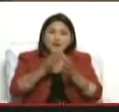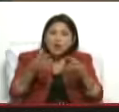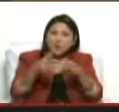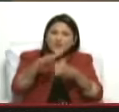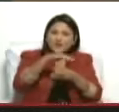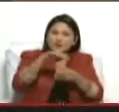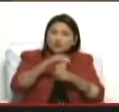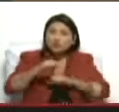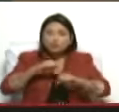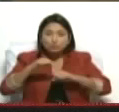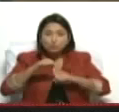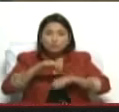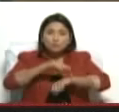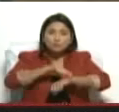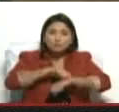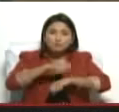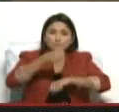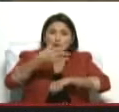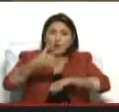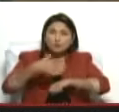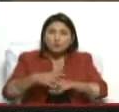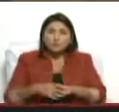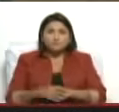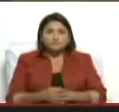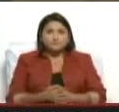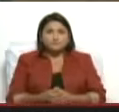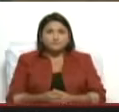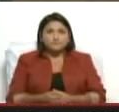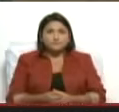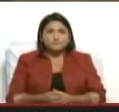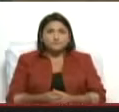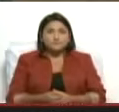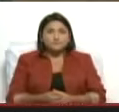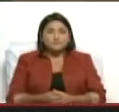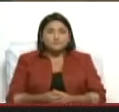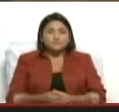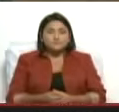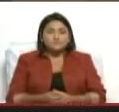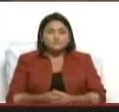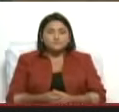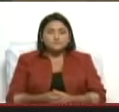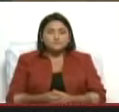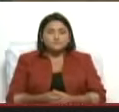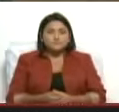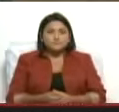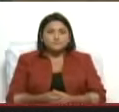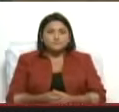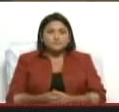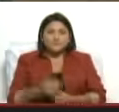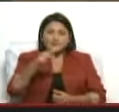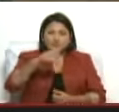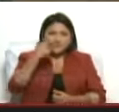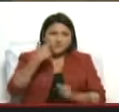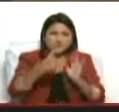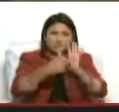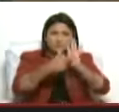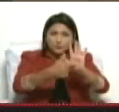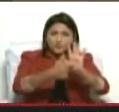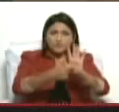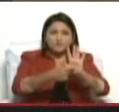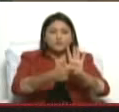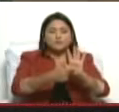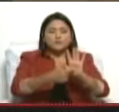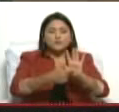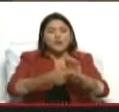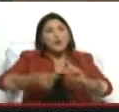pero es que aquí está si usted me permite aquí está la llamada